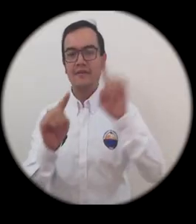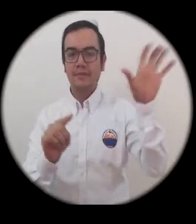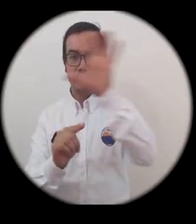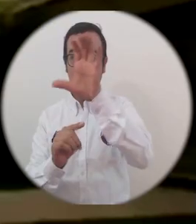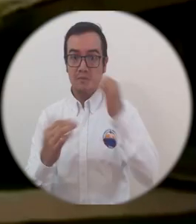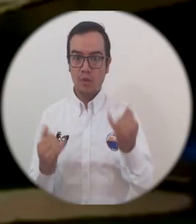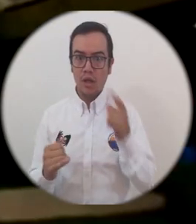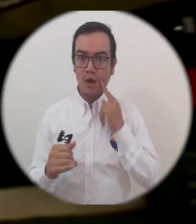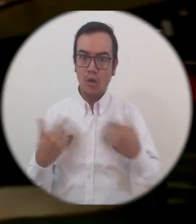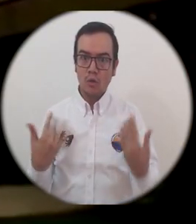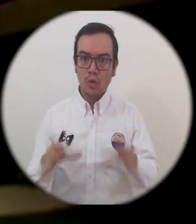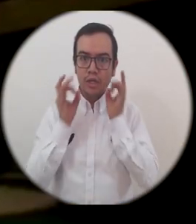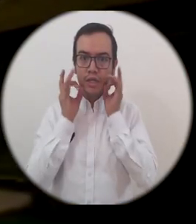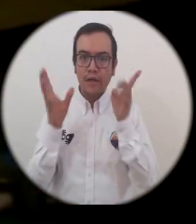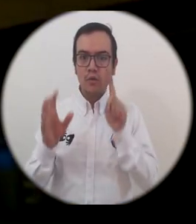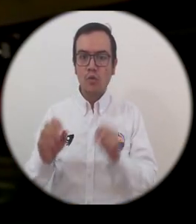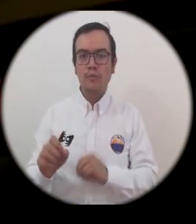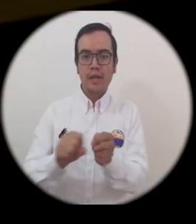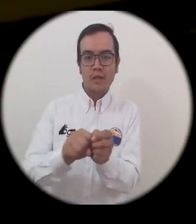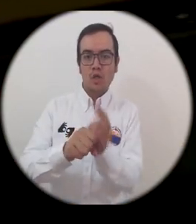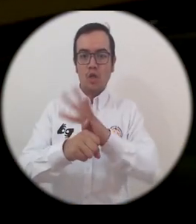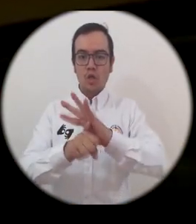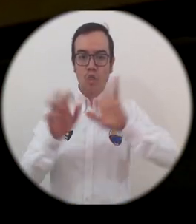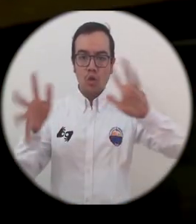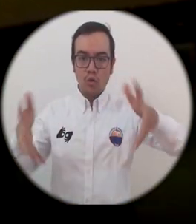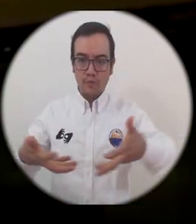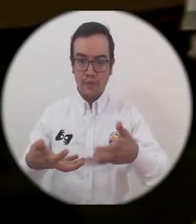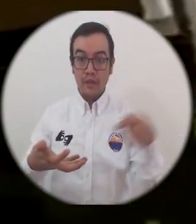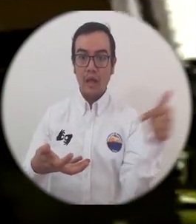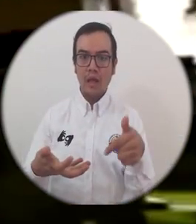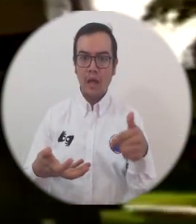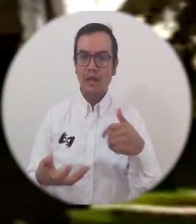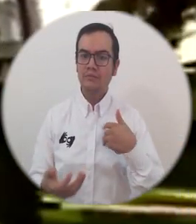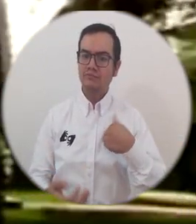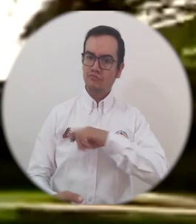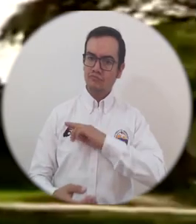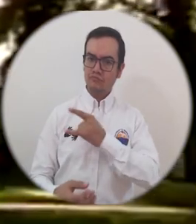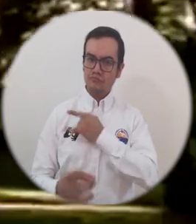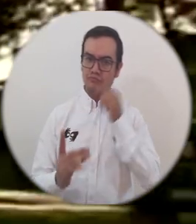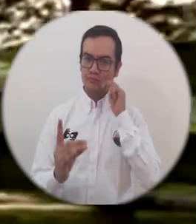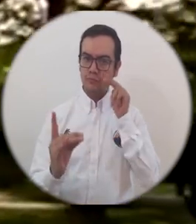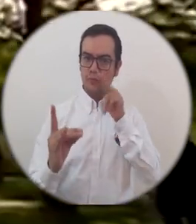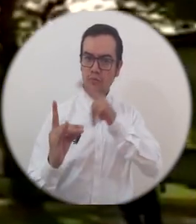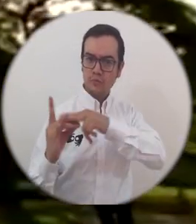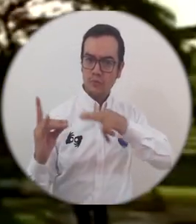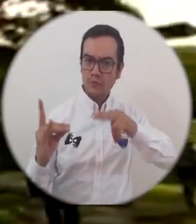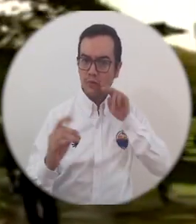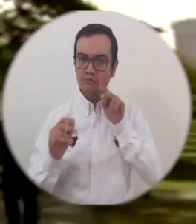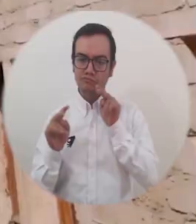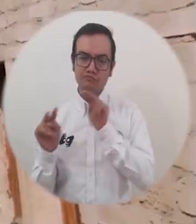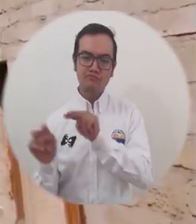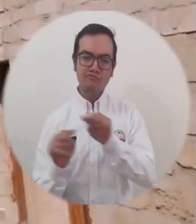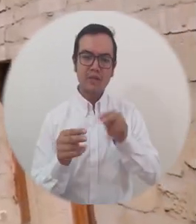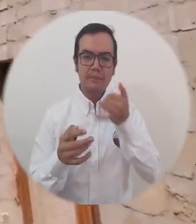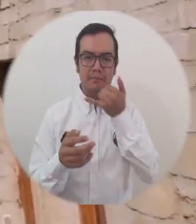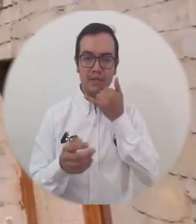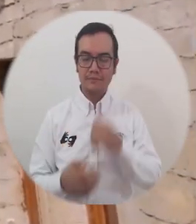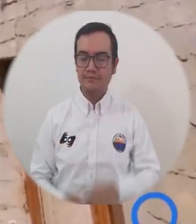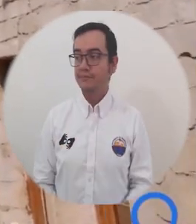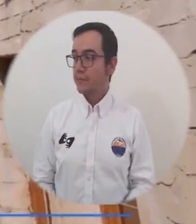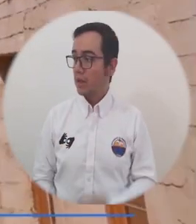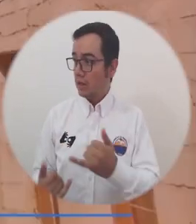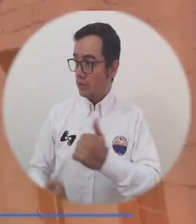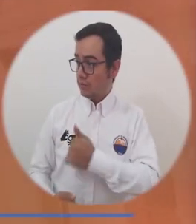de la coyuntura mundial debido a la pandemia de kobe 19 la institución ha mantenido un constante seguimiento a los futuros profesionales de la